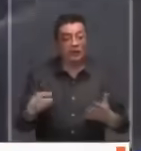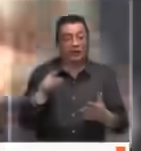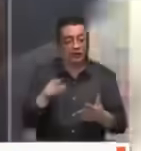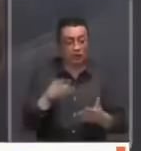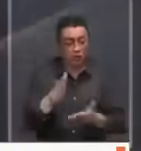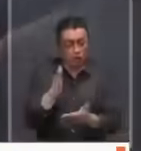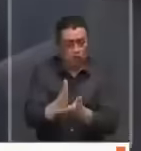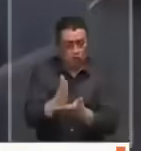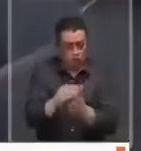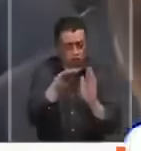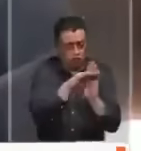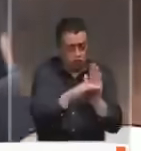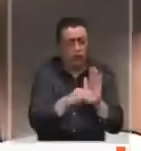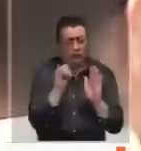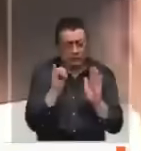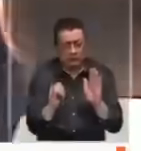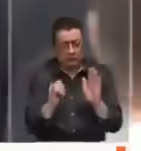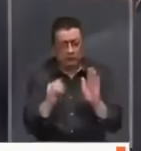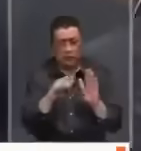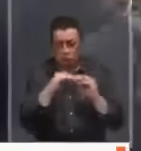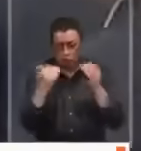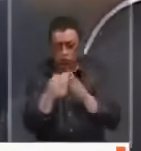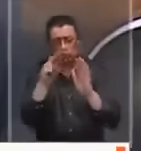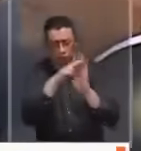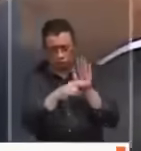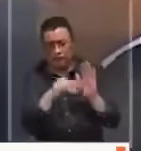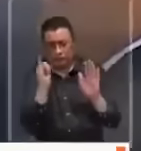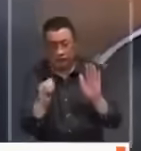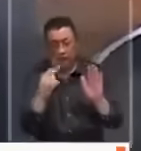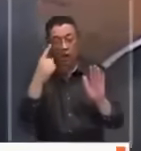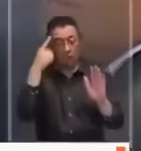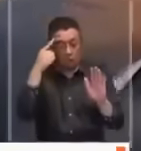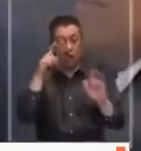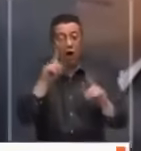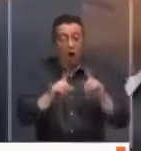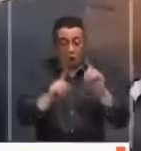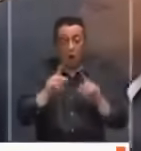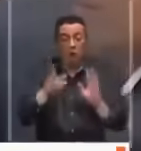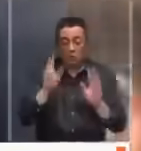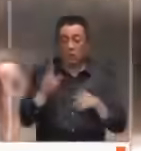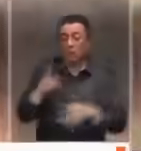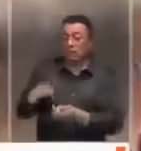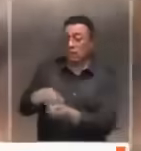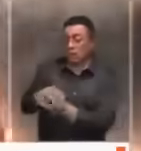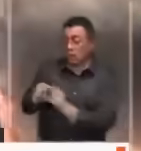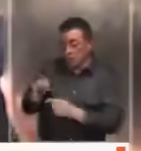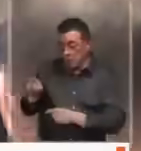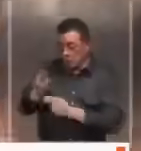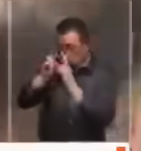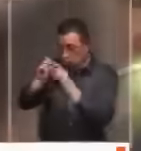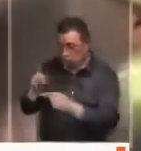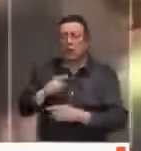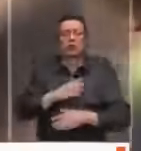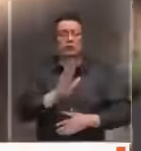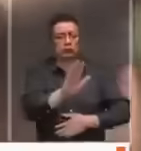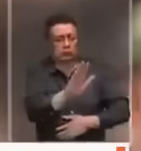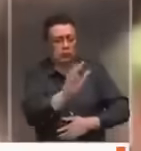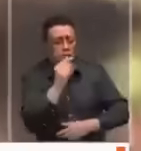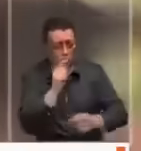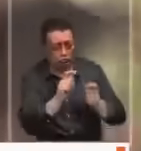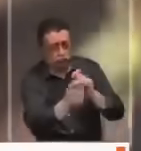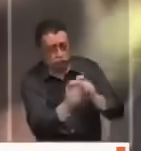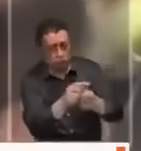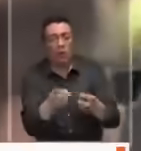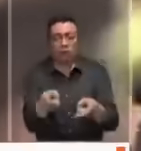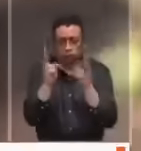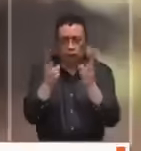estricto, sí, es protocolar, sí, está todo reglamentado, sí, pero deja espacio también a los deseos, evidentemente, de la familia. Mira, y